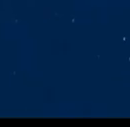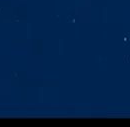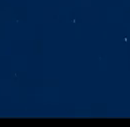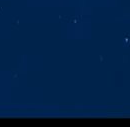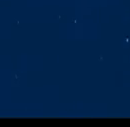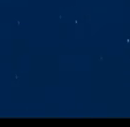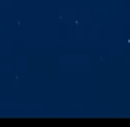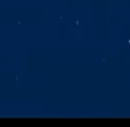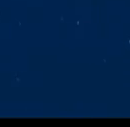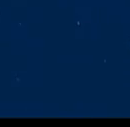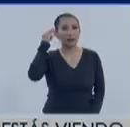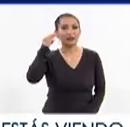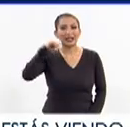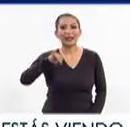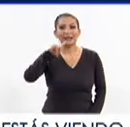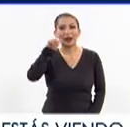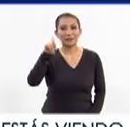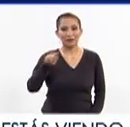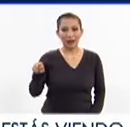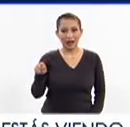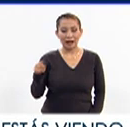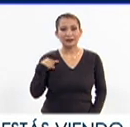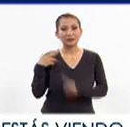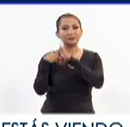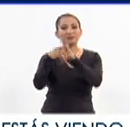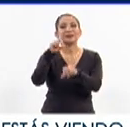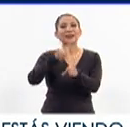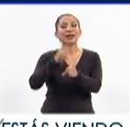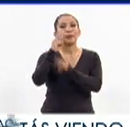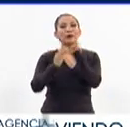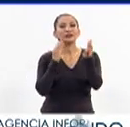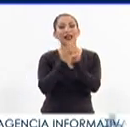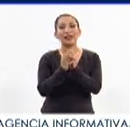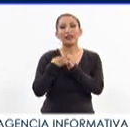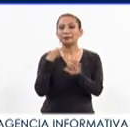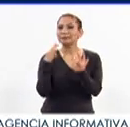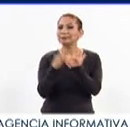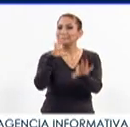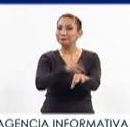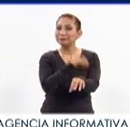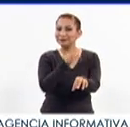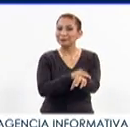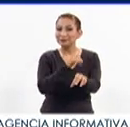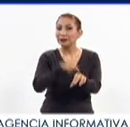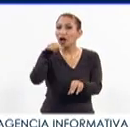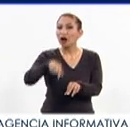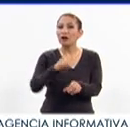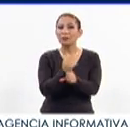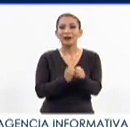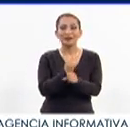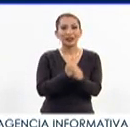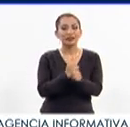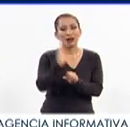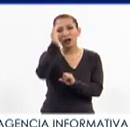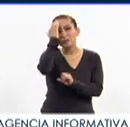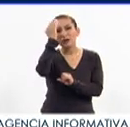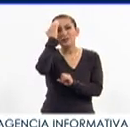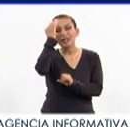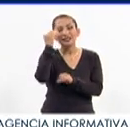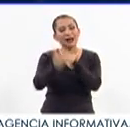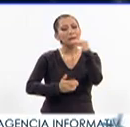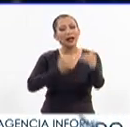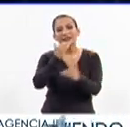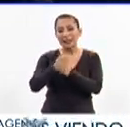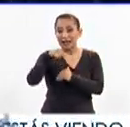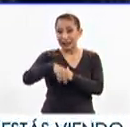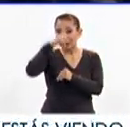Hoy martes 5 de marzo en Interfaz se celebra el Día Mundial de la Eficiencia Energética y en nuestro reportaje del día conoceremos los